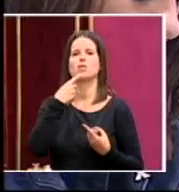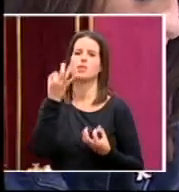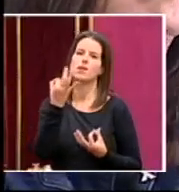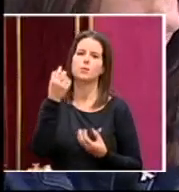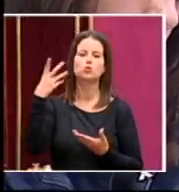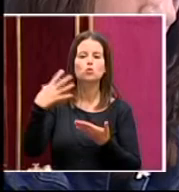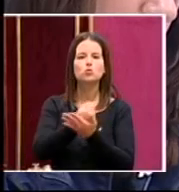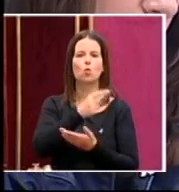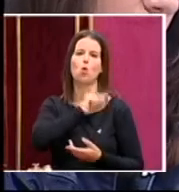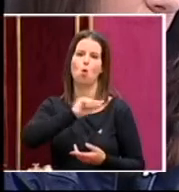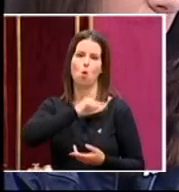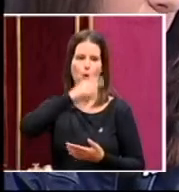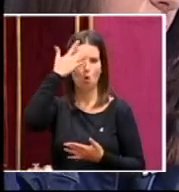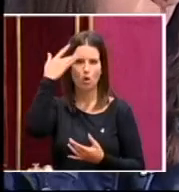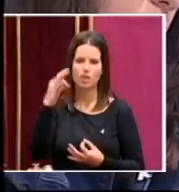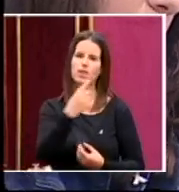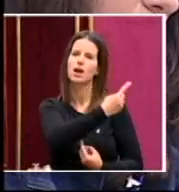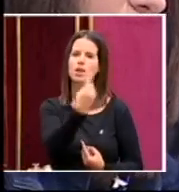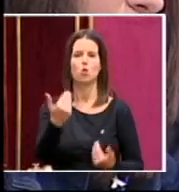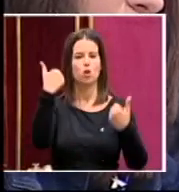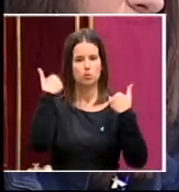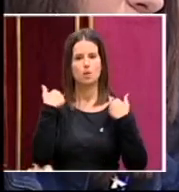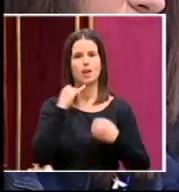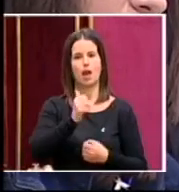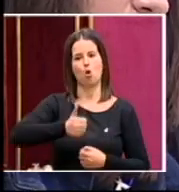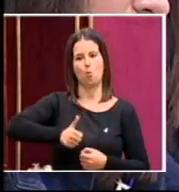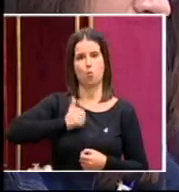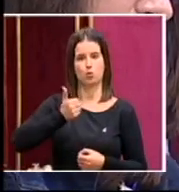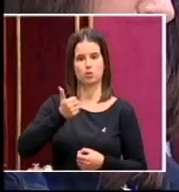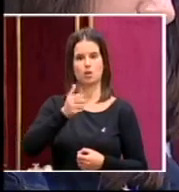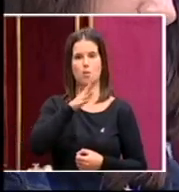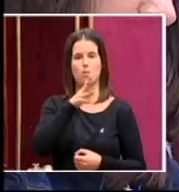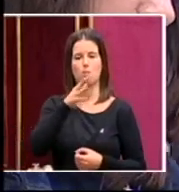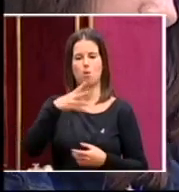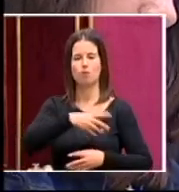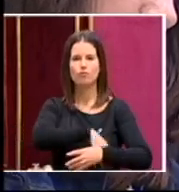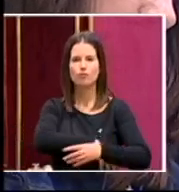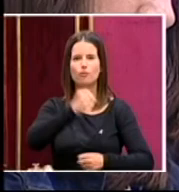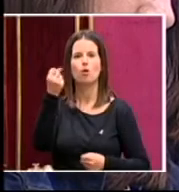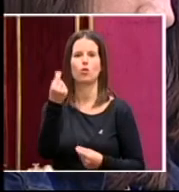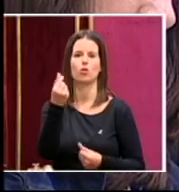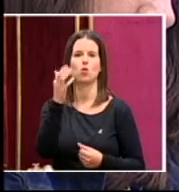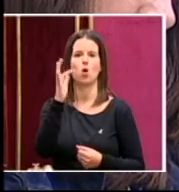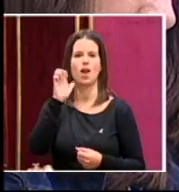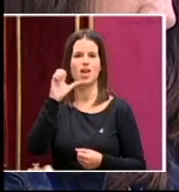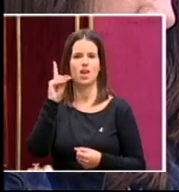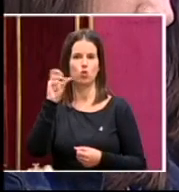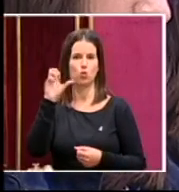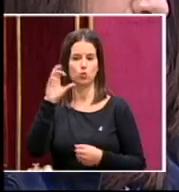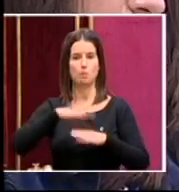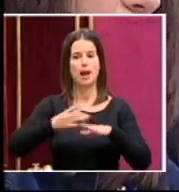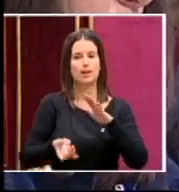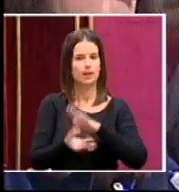de lo que nos corresponde hacer. Tenemos una oportunidad con los fondos EDUSI para poner en marcha medidas